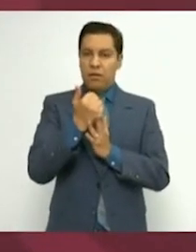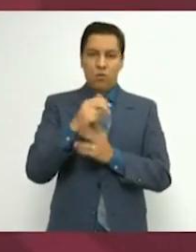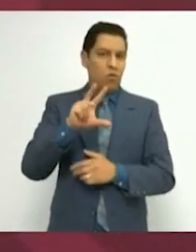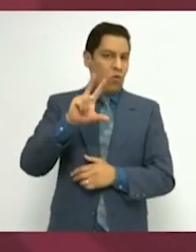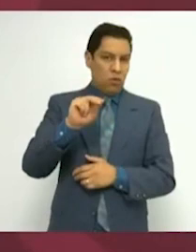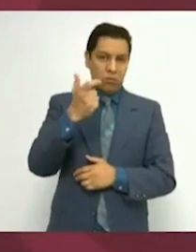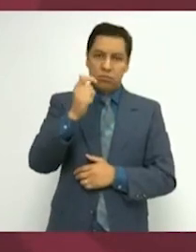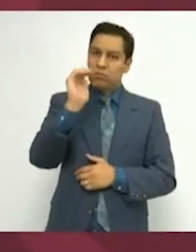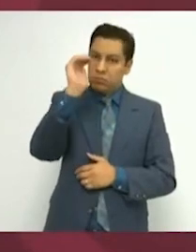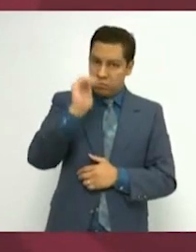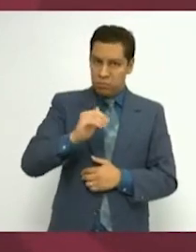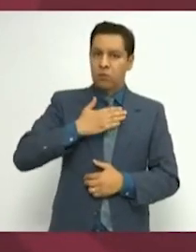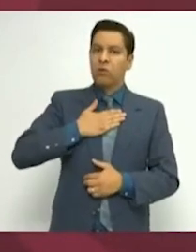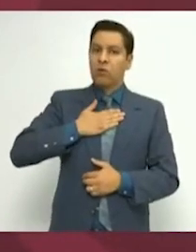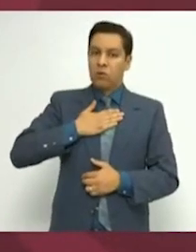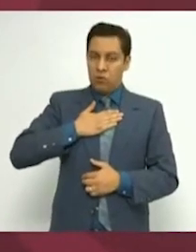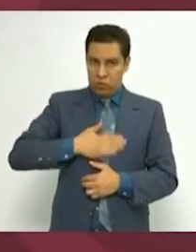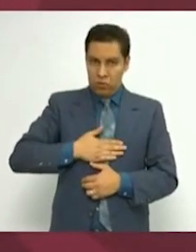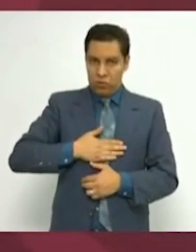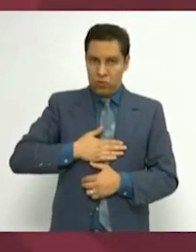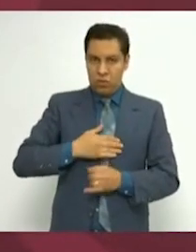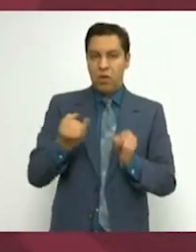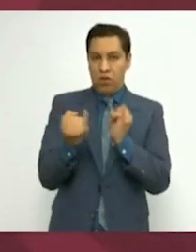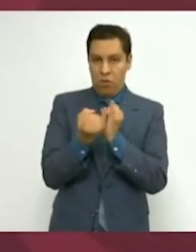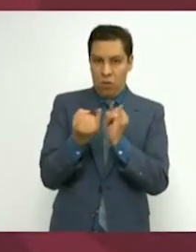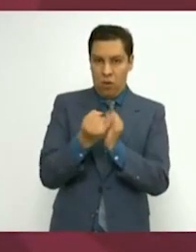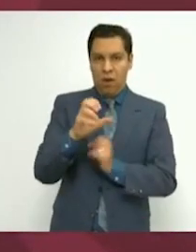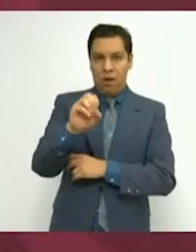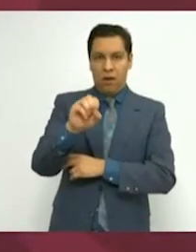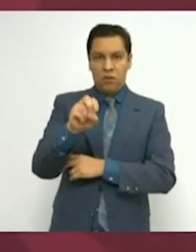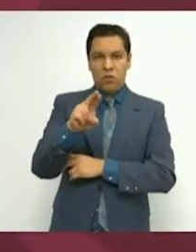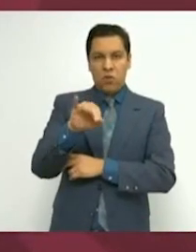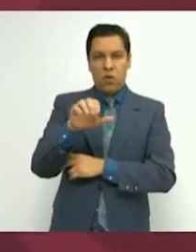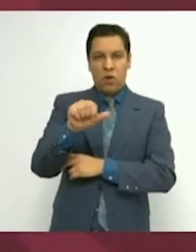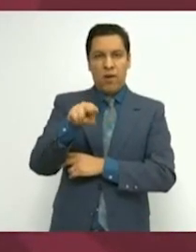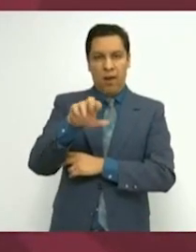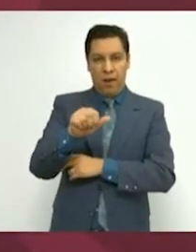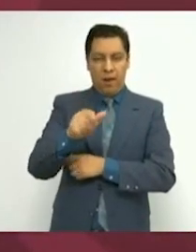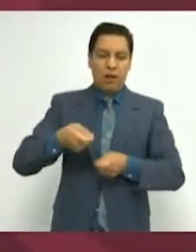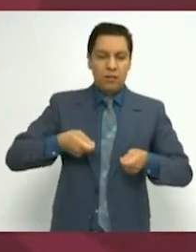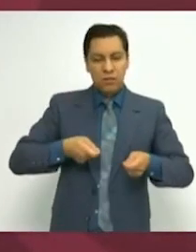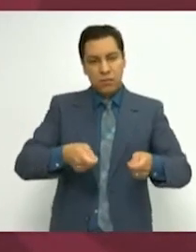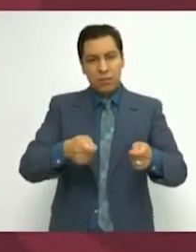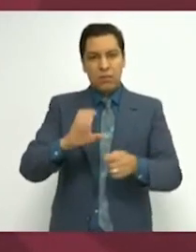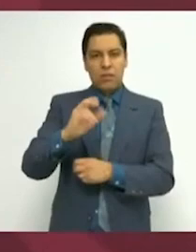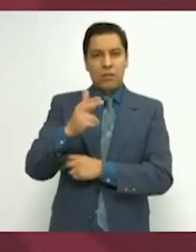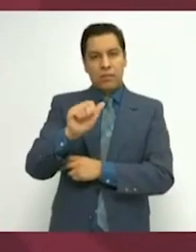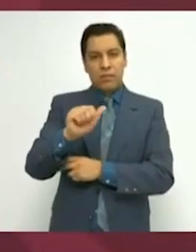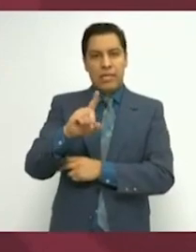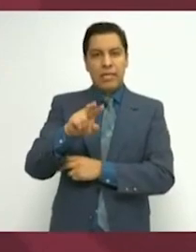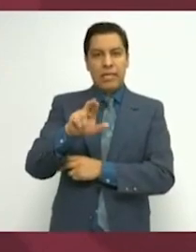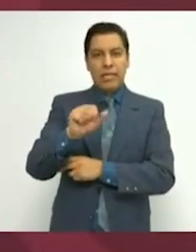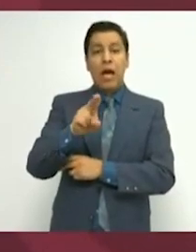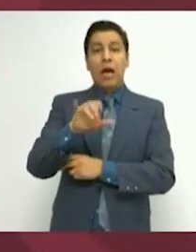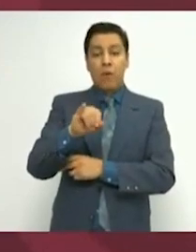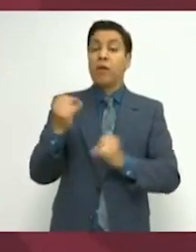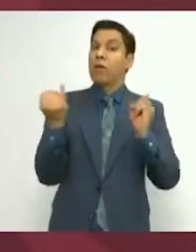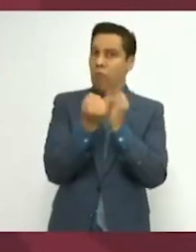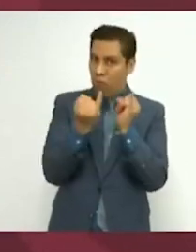de alimentos y Soriana y Chedraui. Y bueno, ya no voy a seguirles haciendo